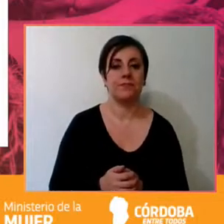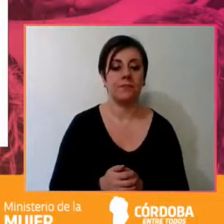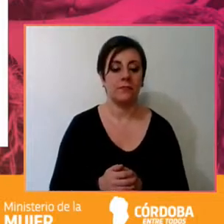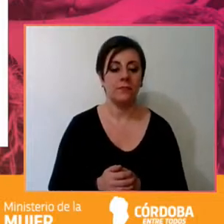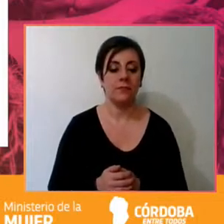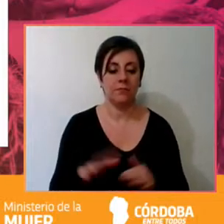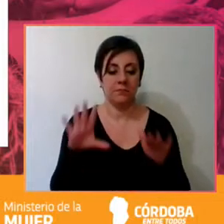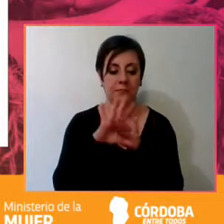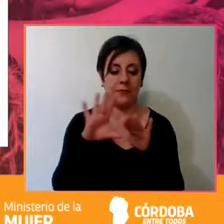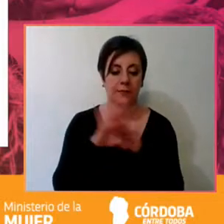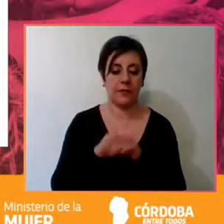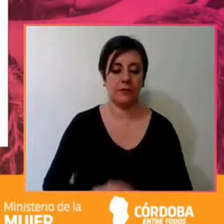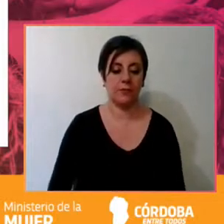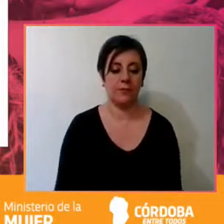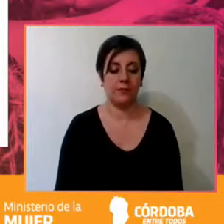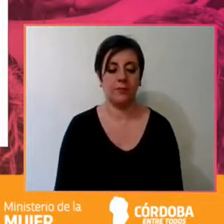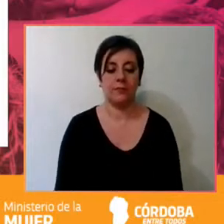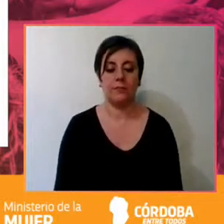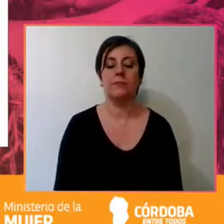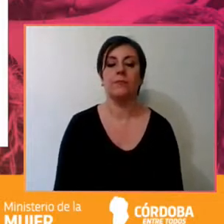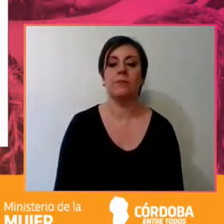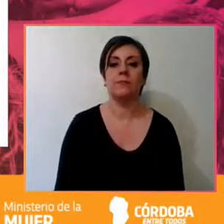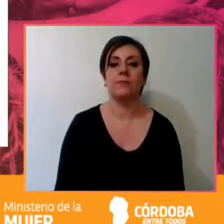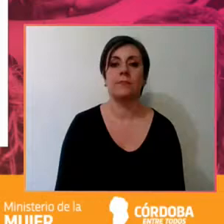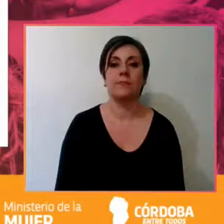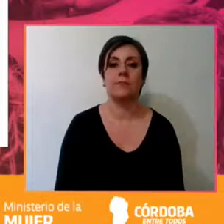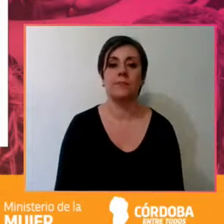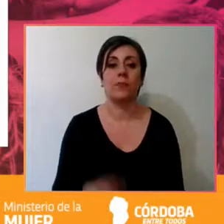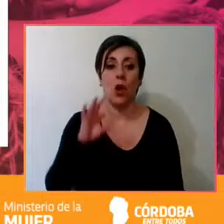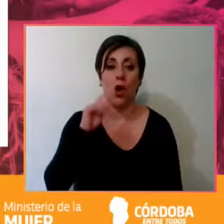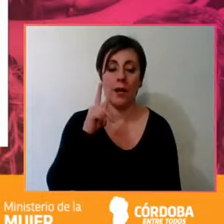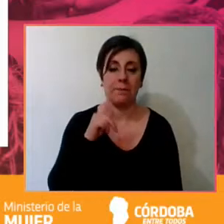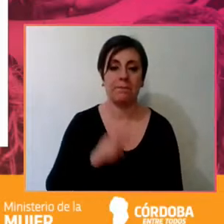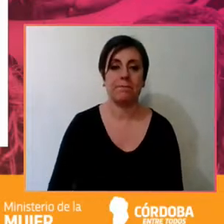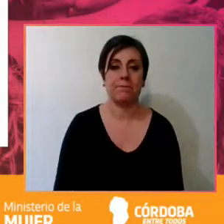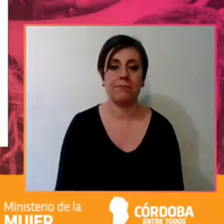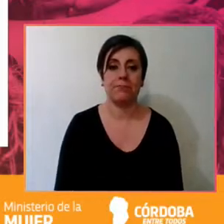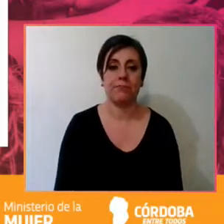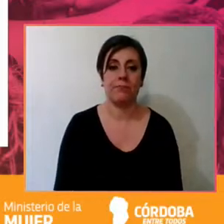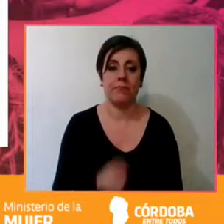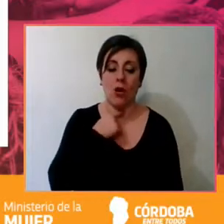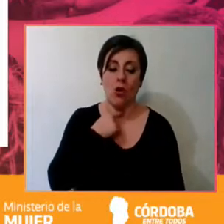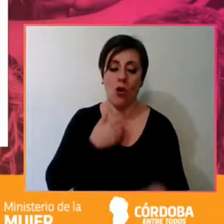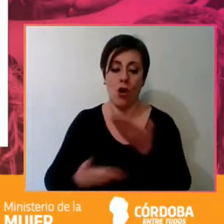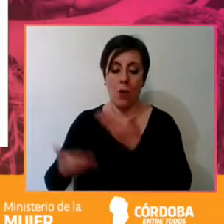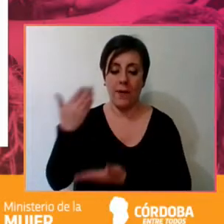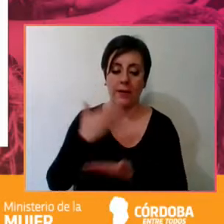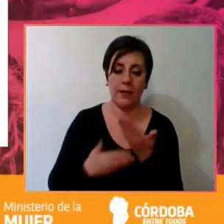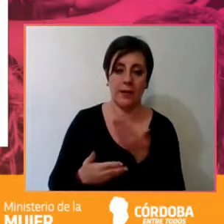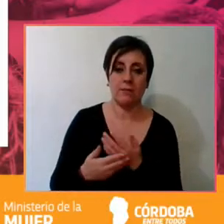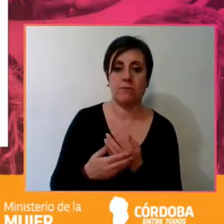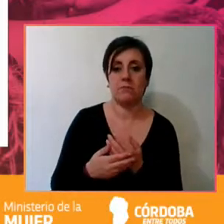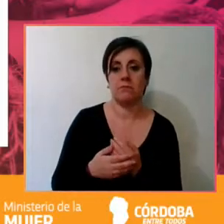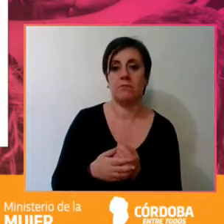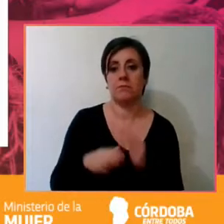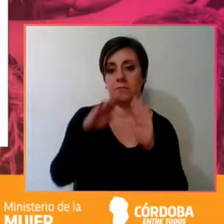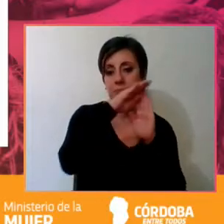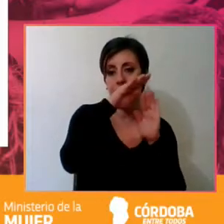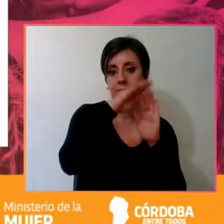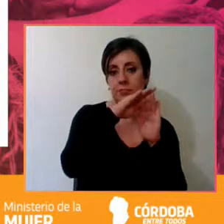¿Sí? Ah, estupendo, qué bueno. Ok, entonces yo les quiero compartir algunos de los